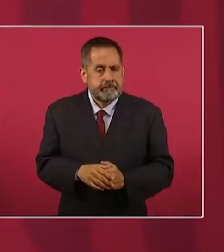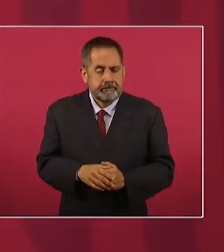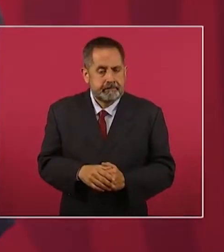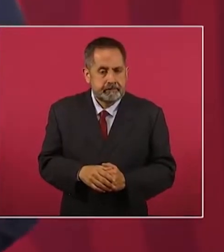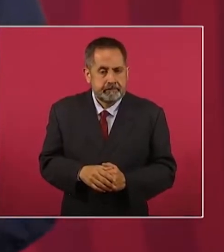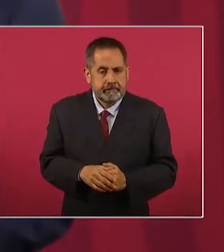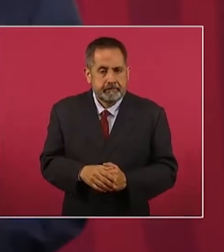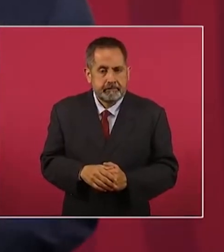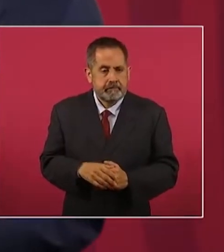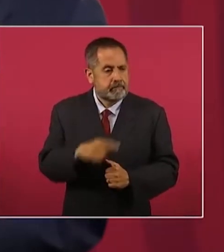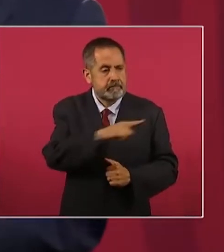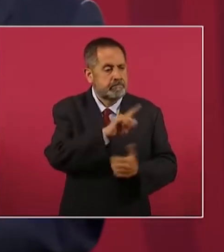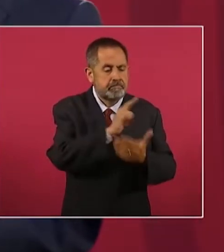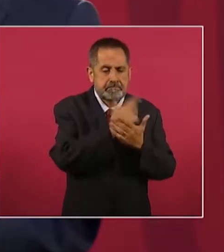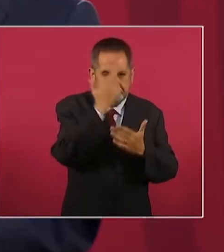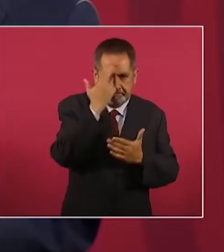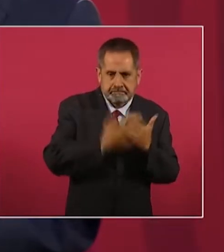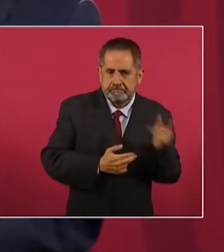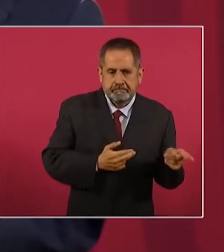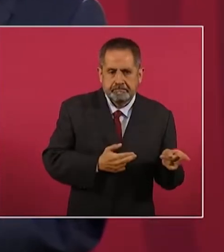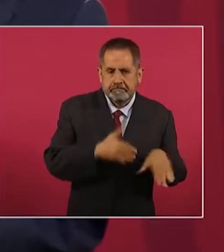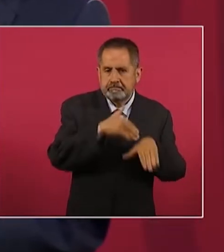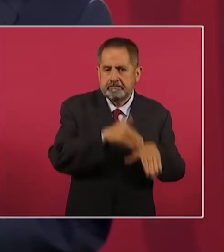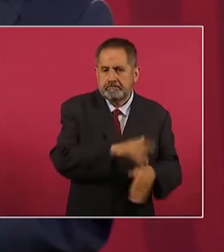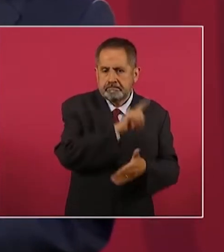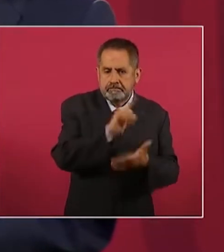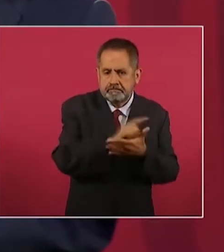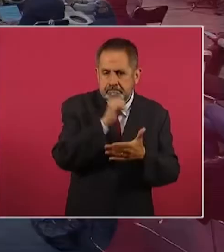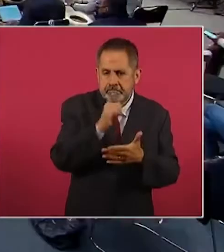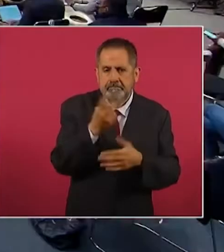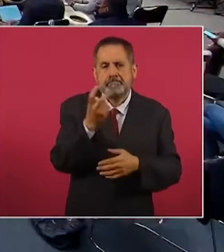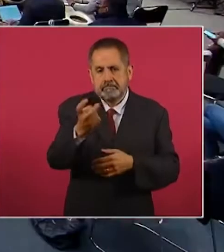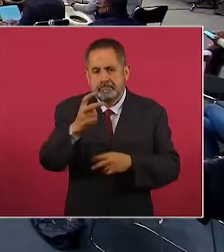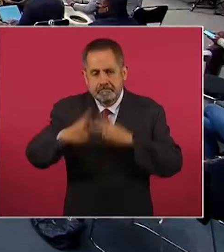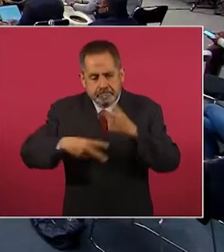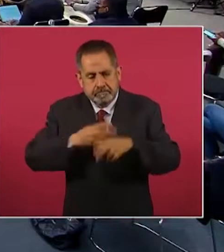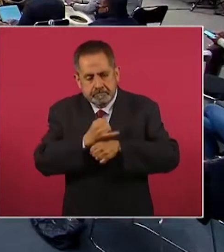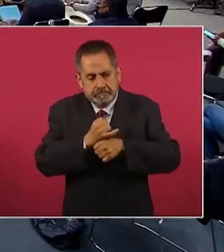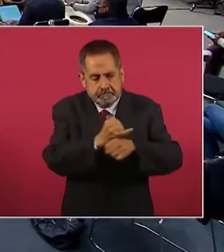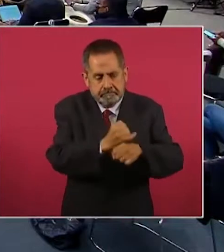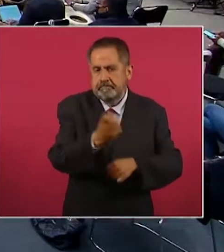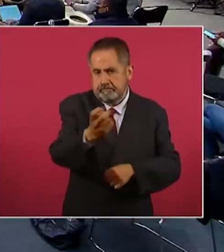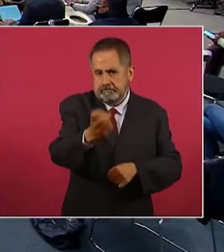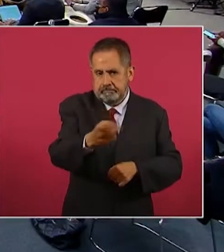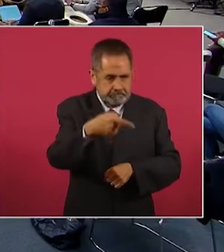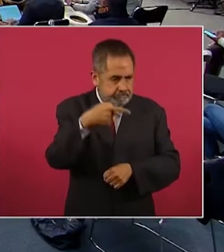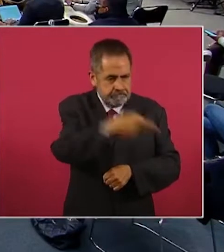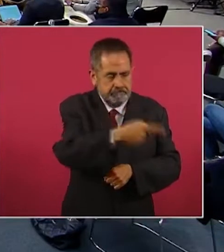se actúa ilegalmente. Eso es lo que hay que investigar exactamente.